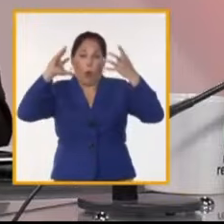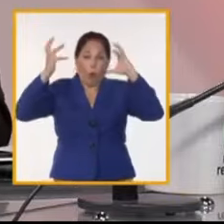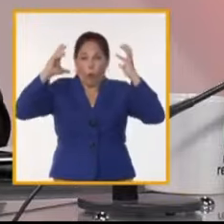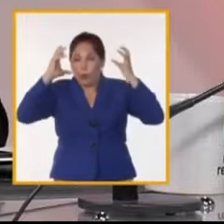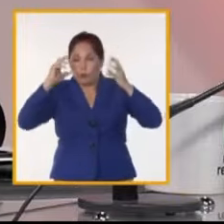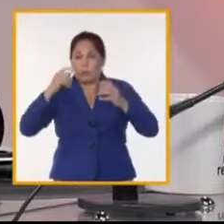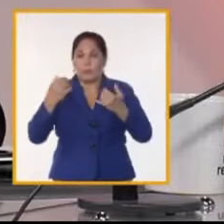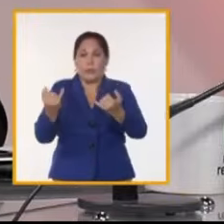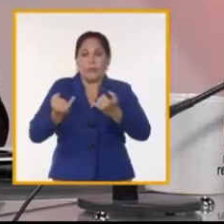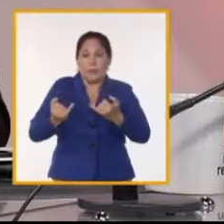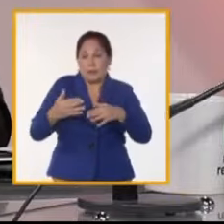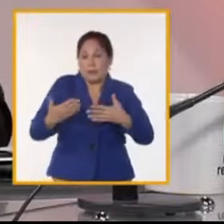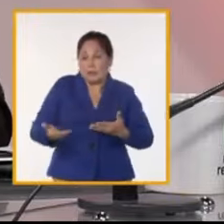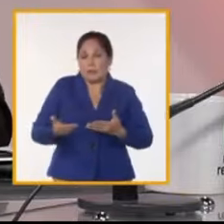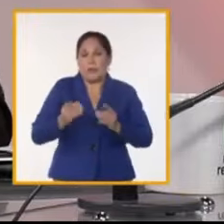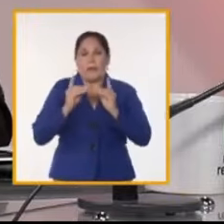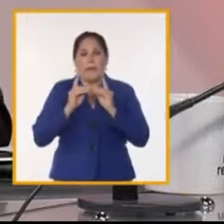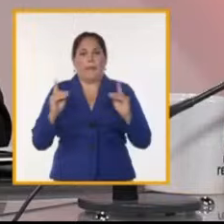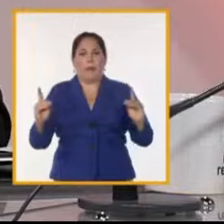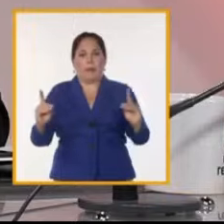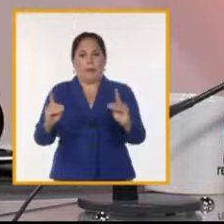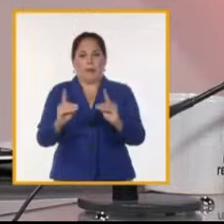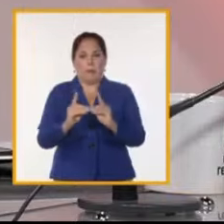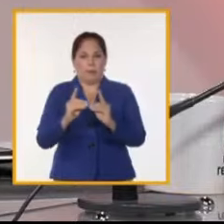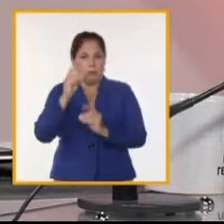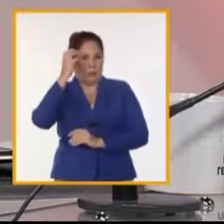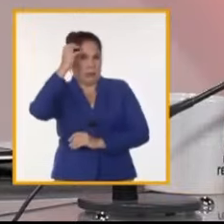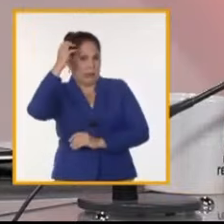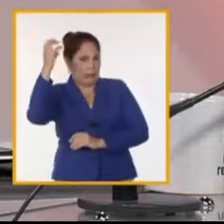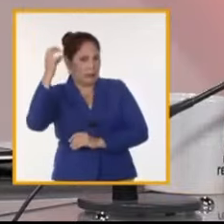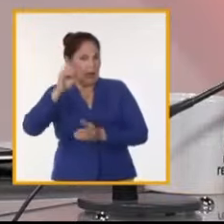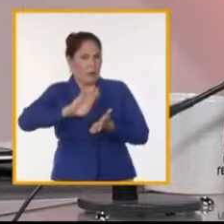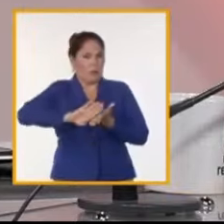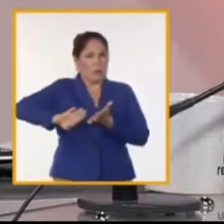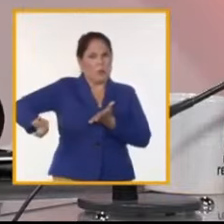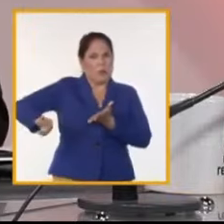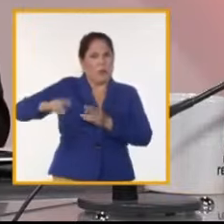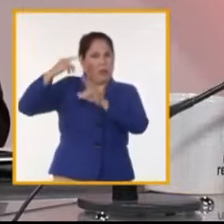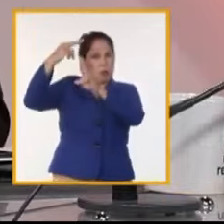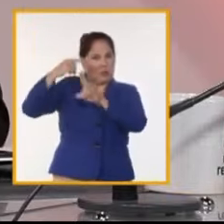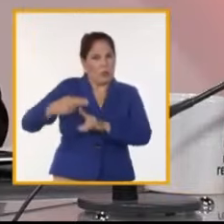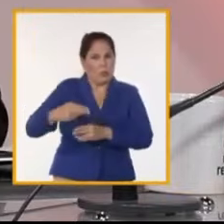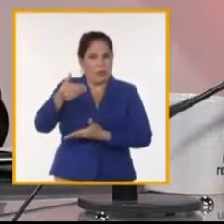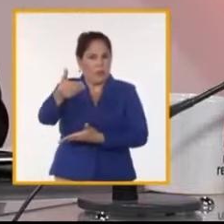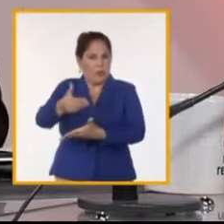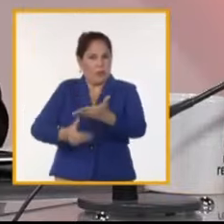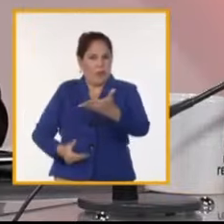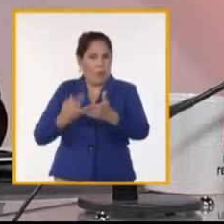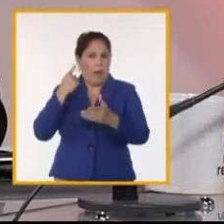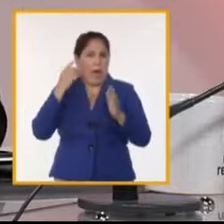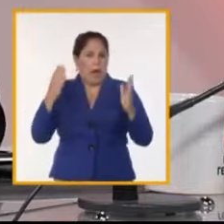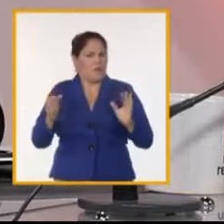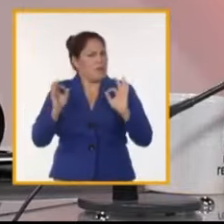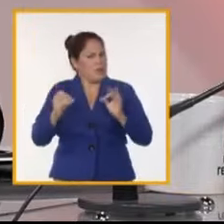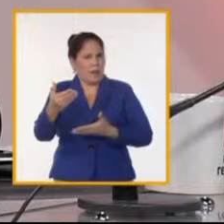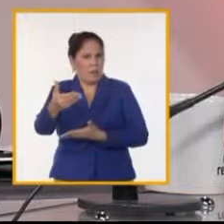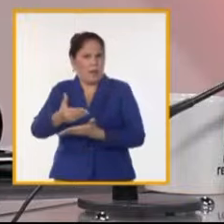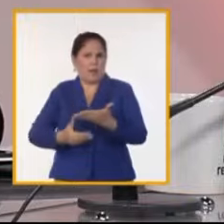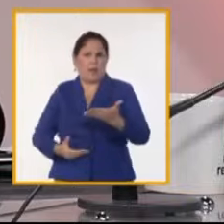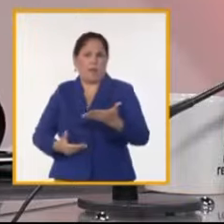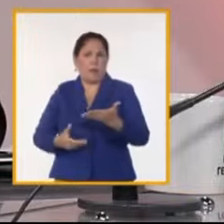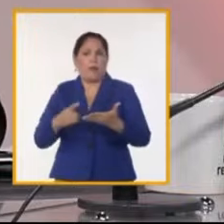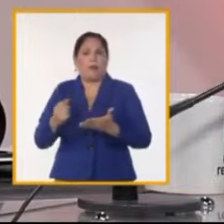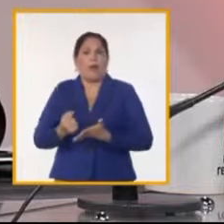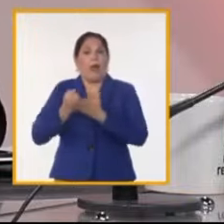una información de que el departamento de estado había excluido a Cuba de un informe que hace anualmente sobre los estados que